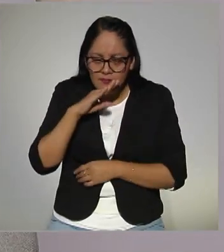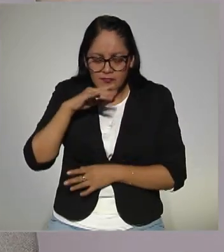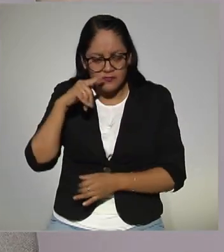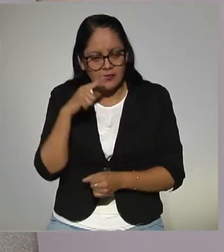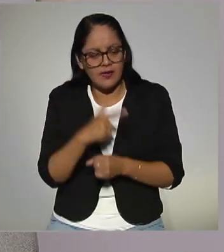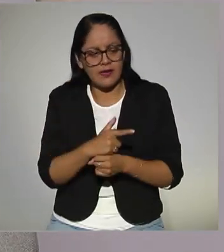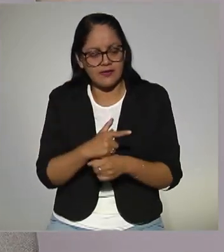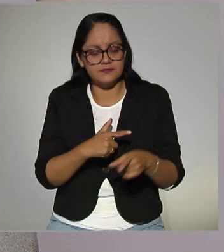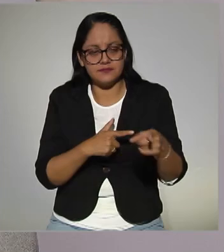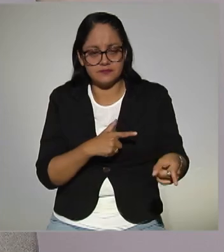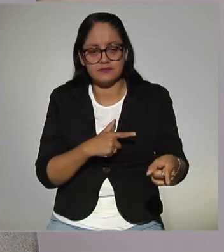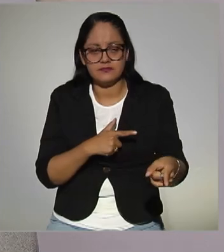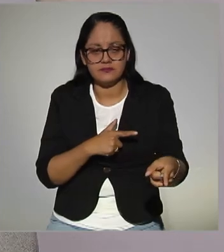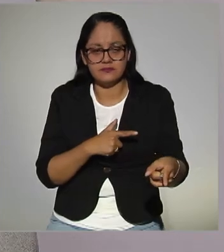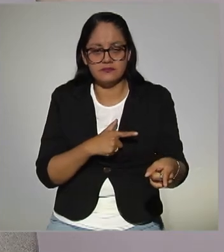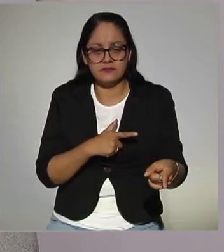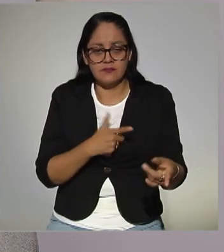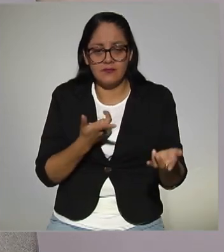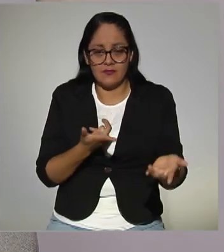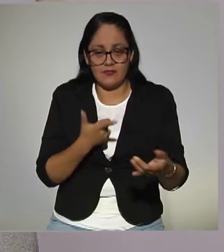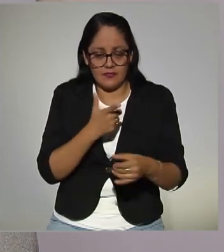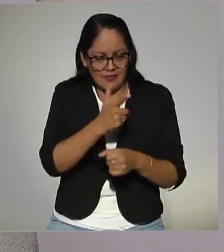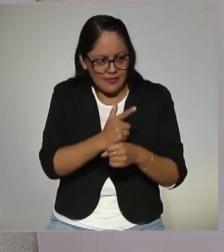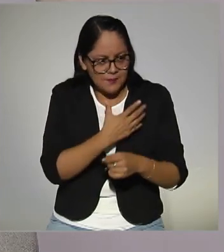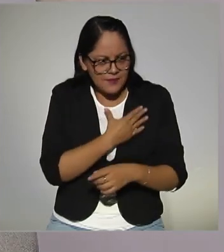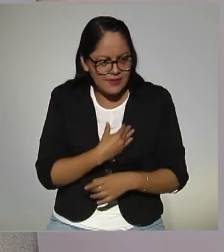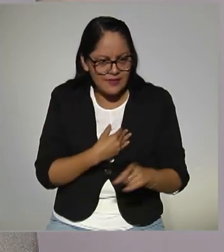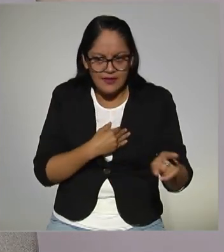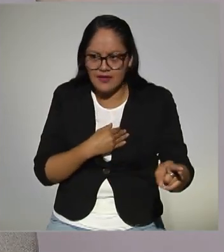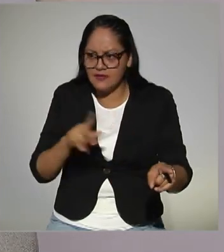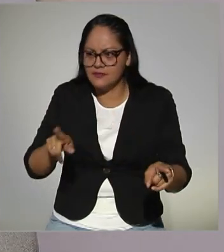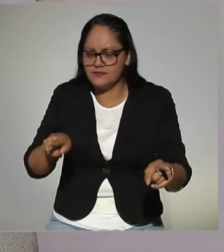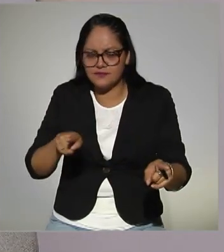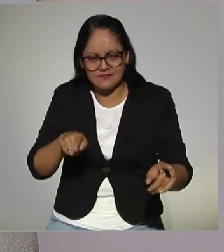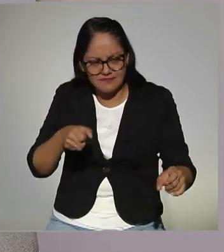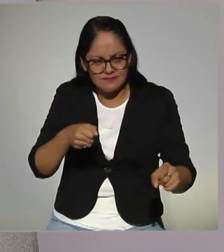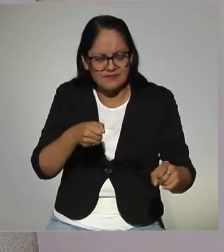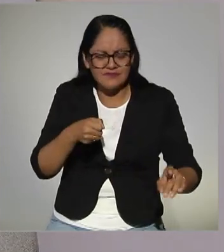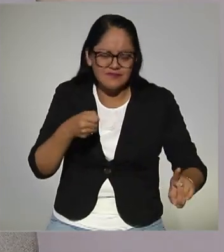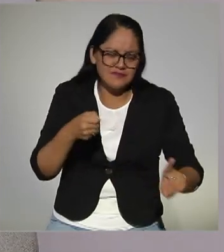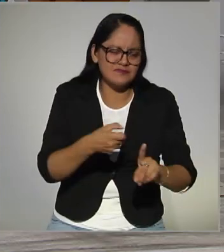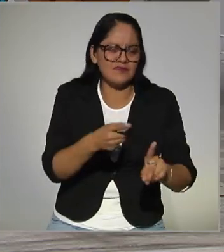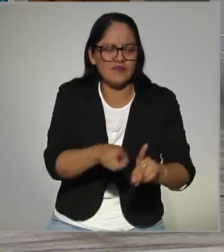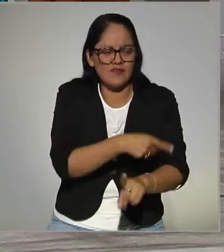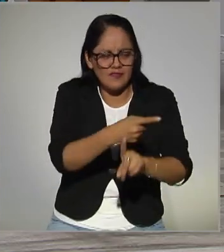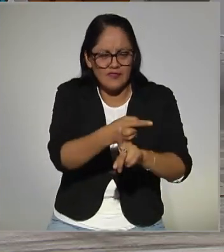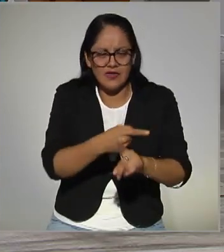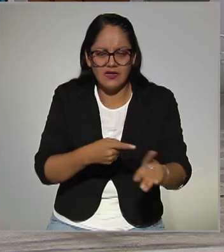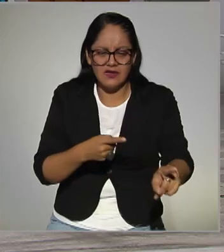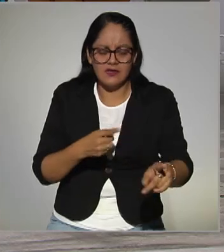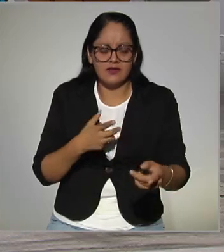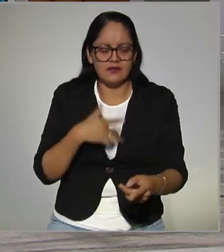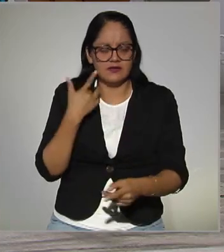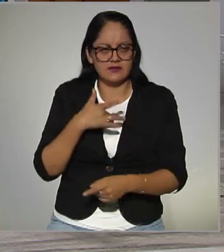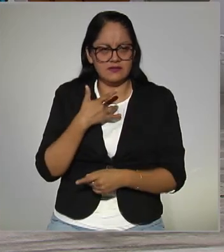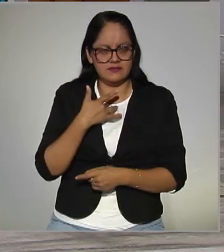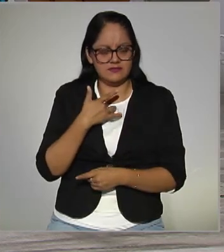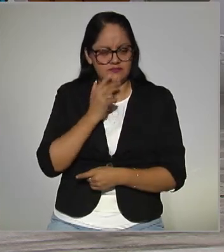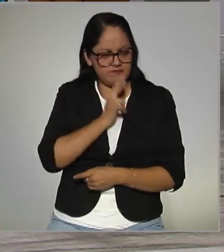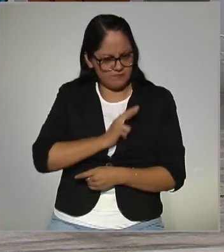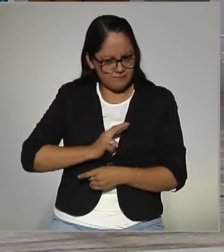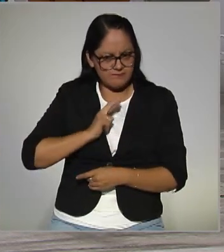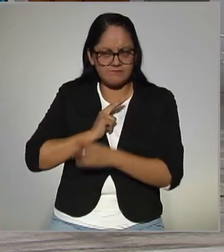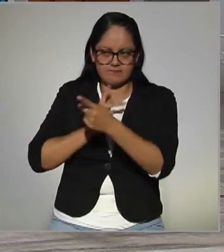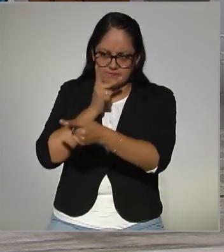descubre, en este caso, que su hija fue violentada también, puede comenzar a tener ese resentimiento